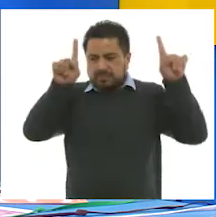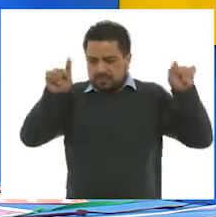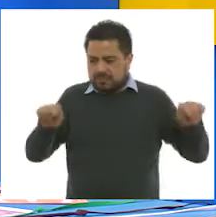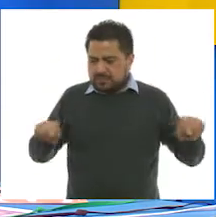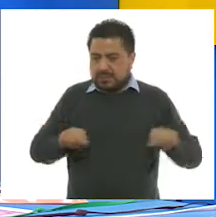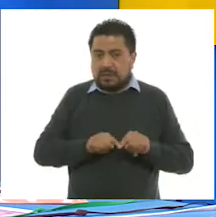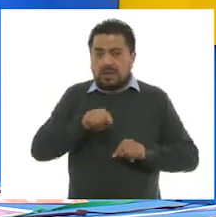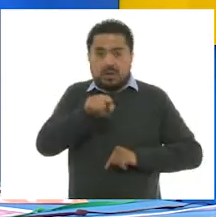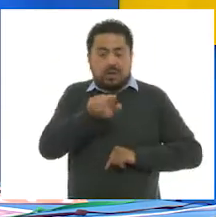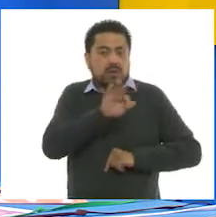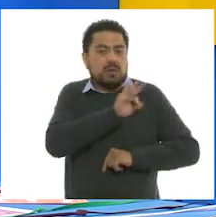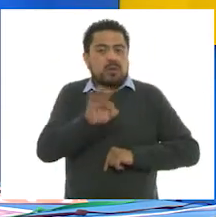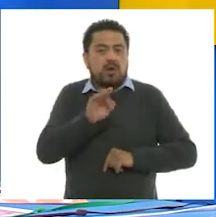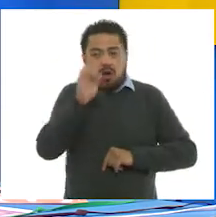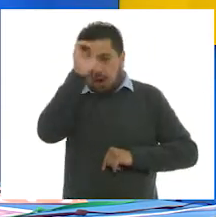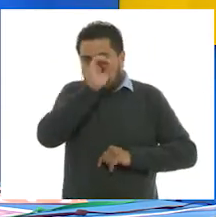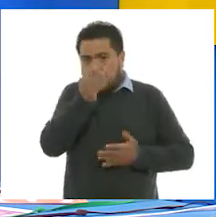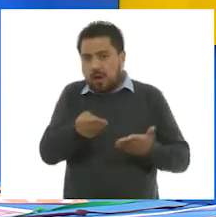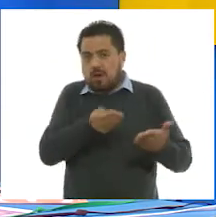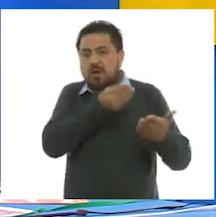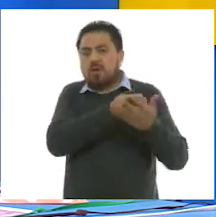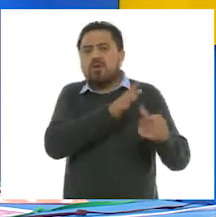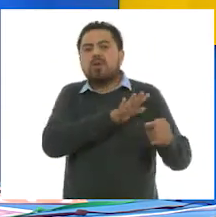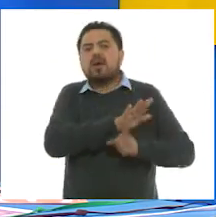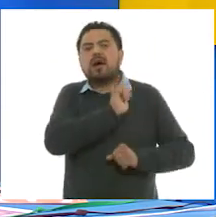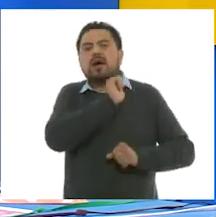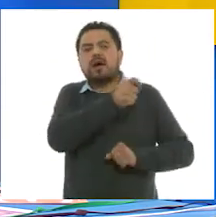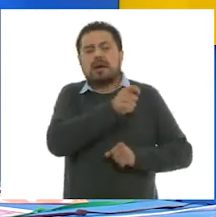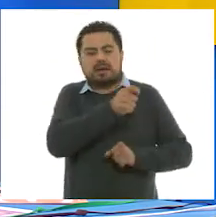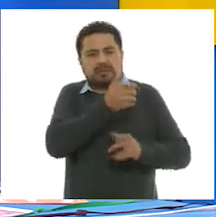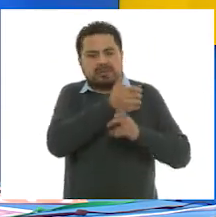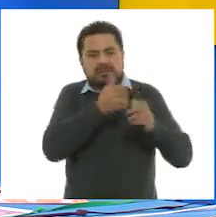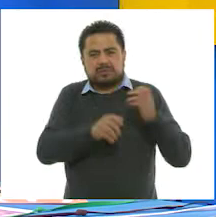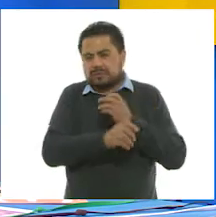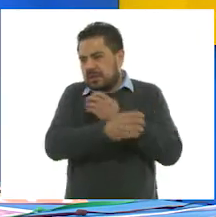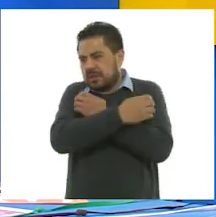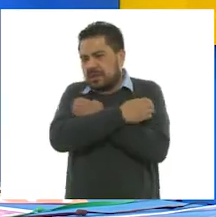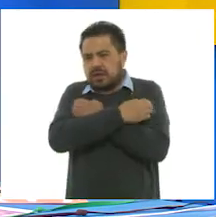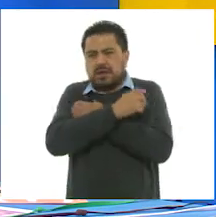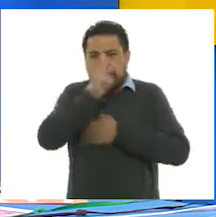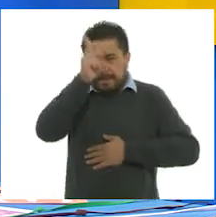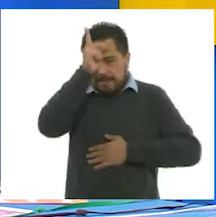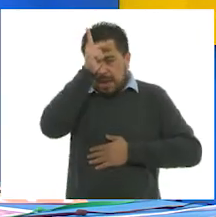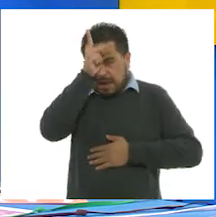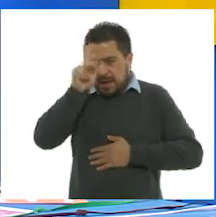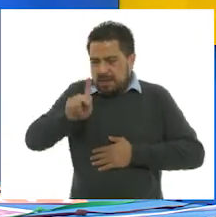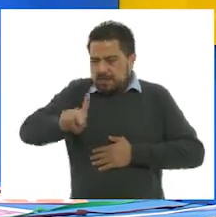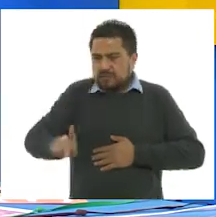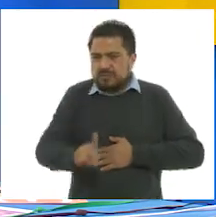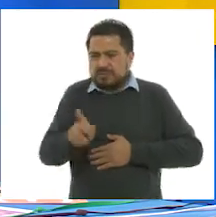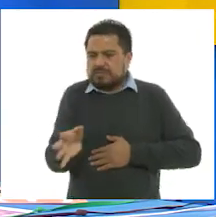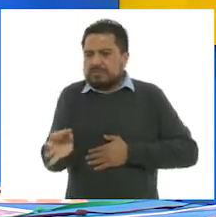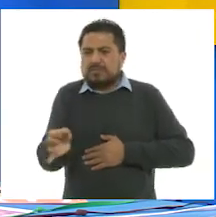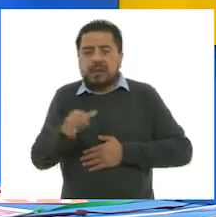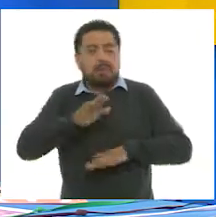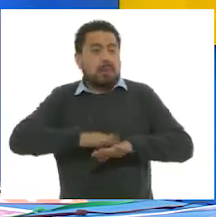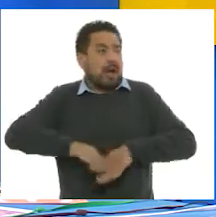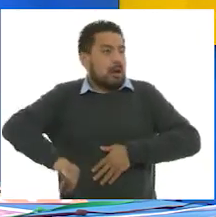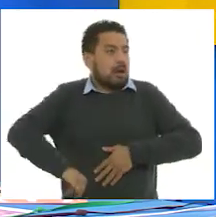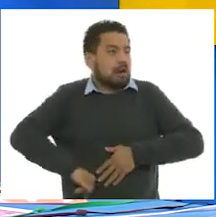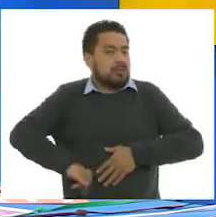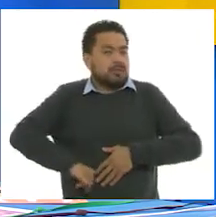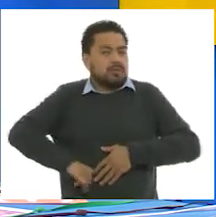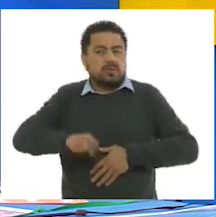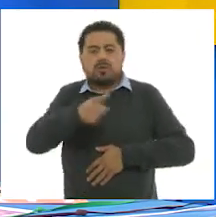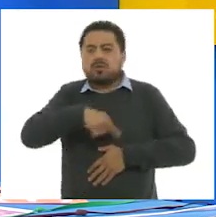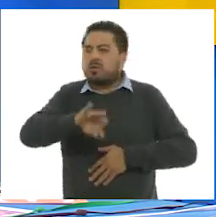es que ustedes den su opinión acerca de los aspectos de la educación inca que más les interesaron y que